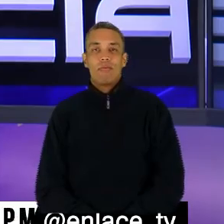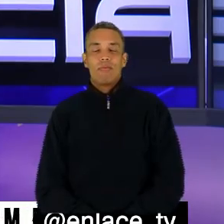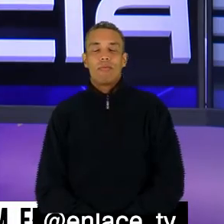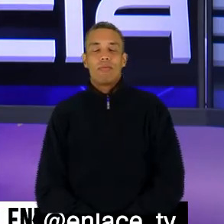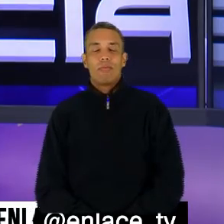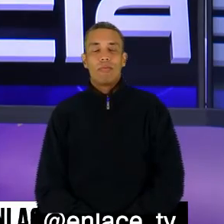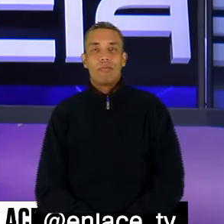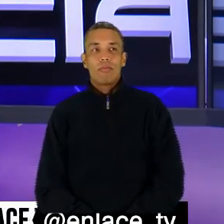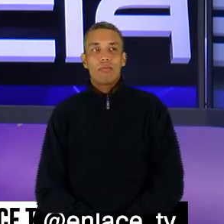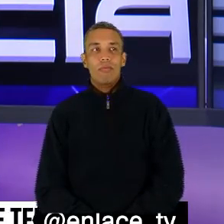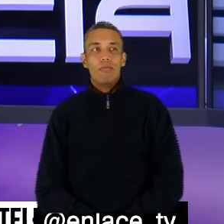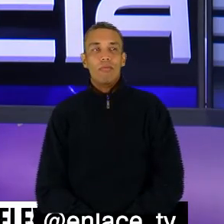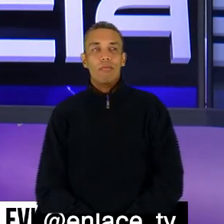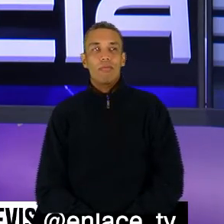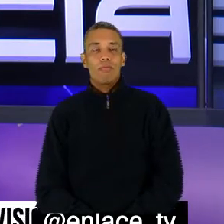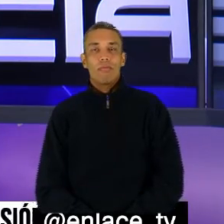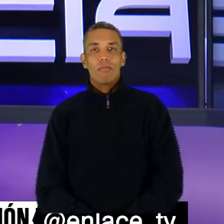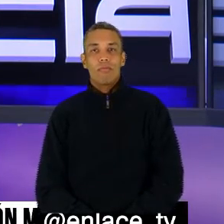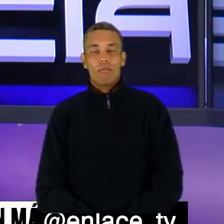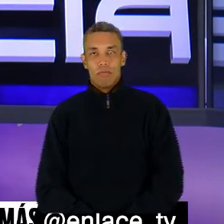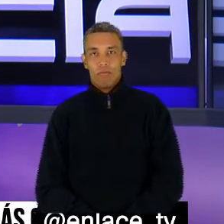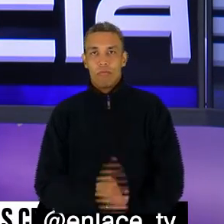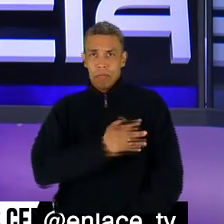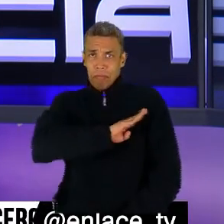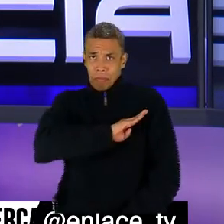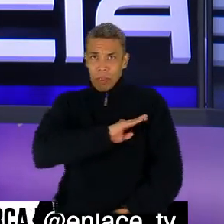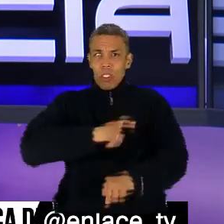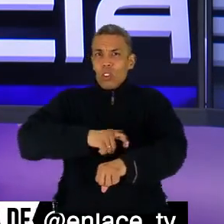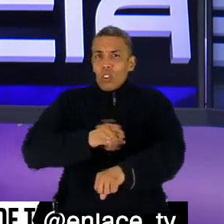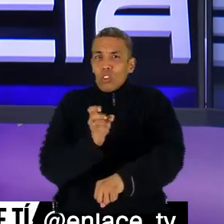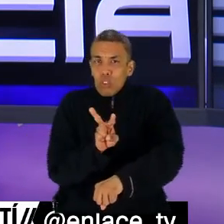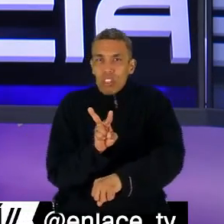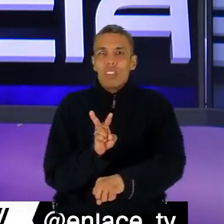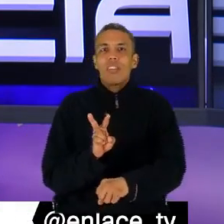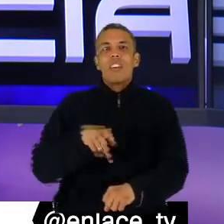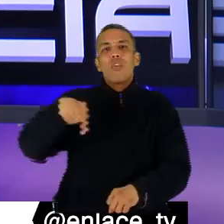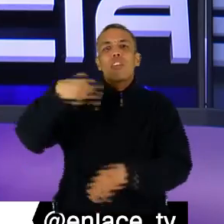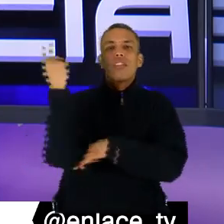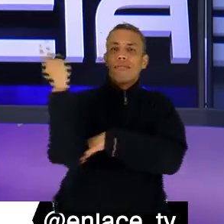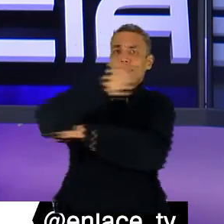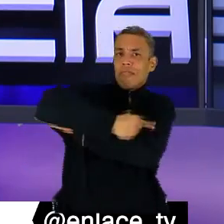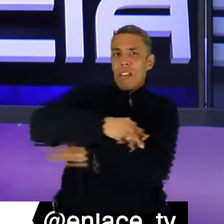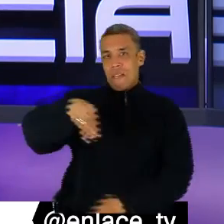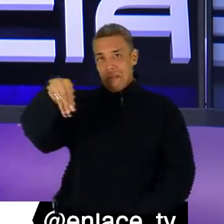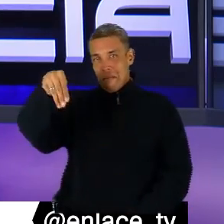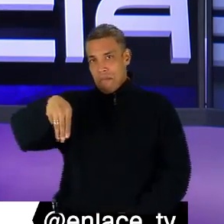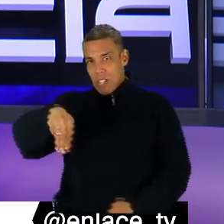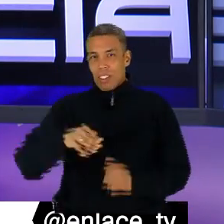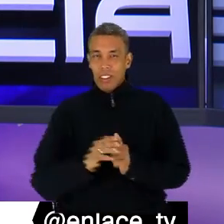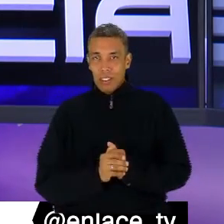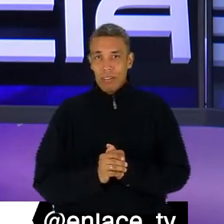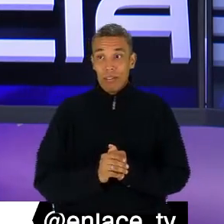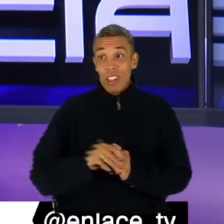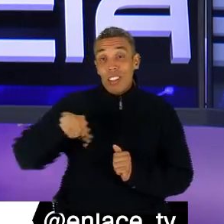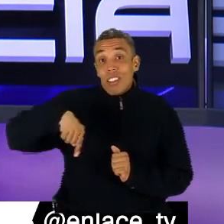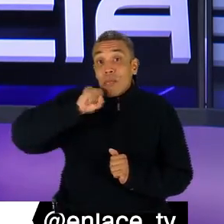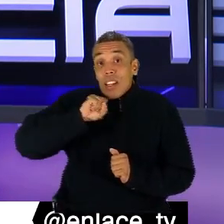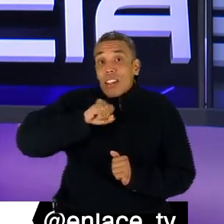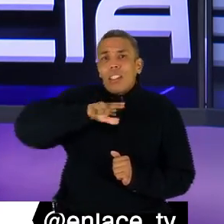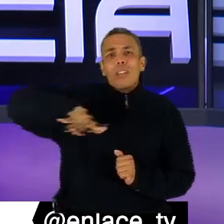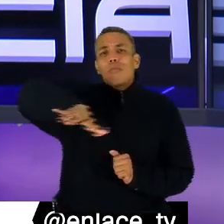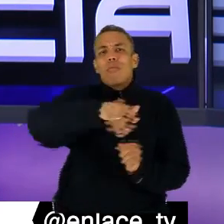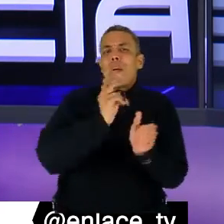Concluido Consejo de Seguridad en la Alcaldía en horas del mediodía de este martes, autoridades aseguran que el índice de la criminalidad ha bajado en la